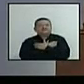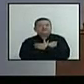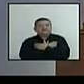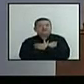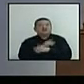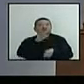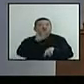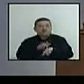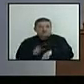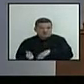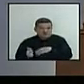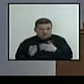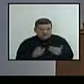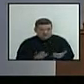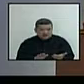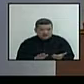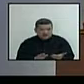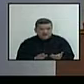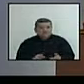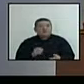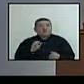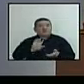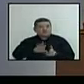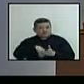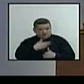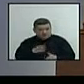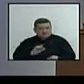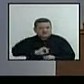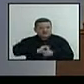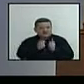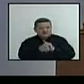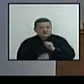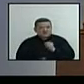vida en Él y una nueva vida para la humanidad.